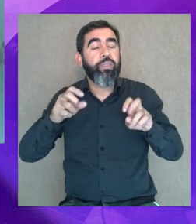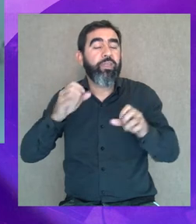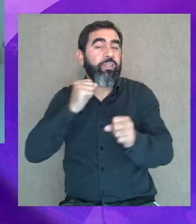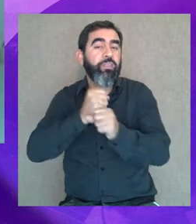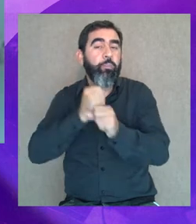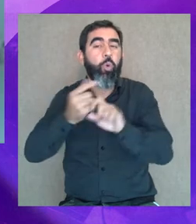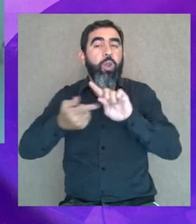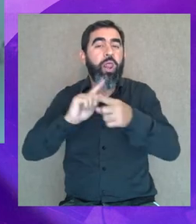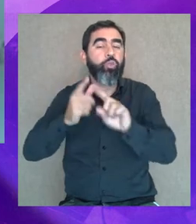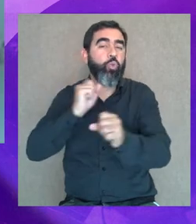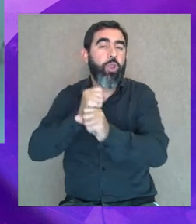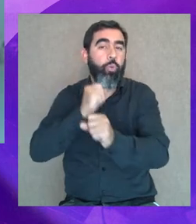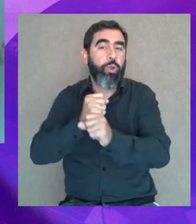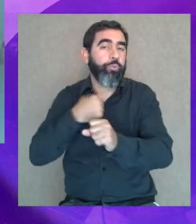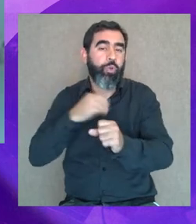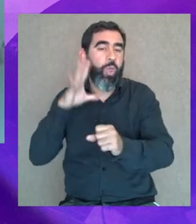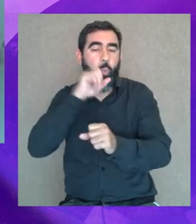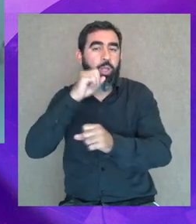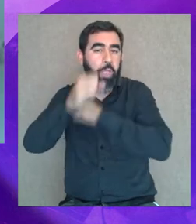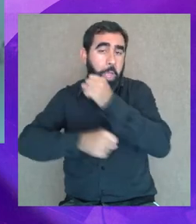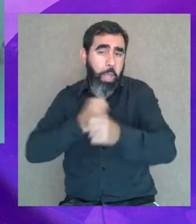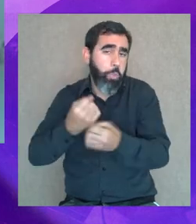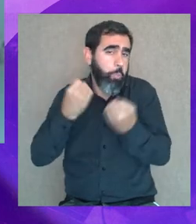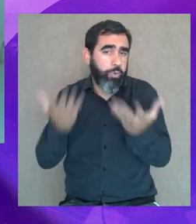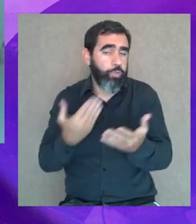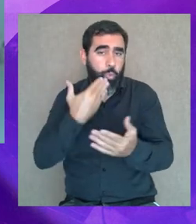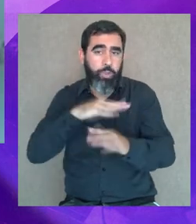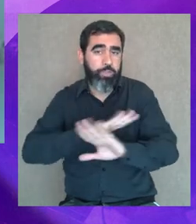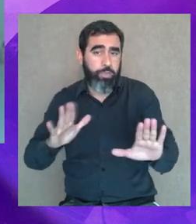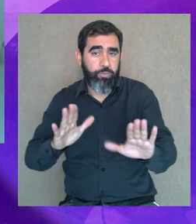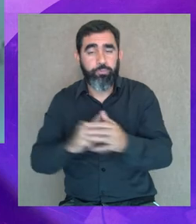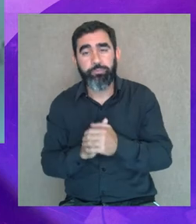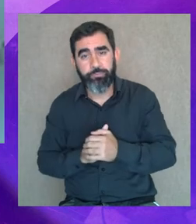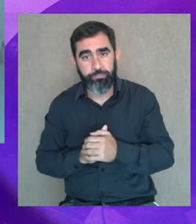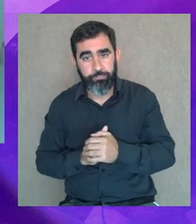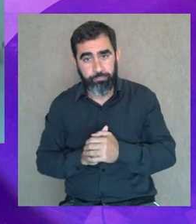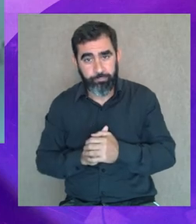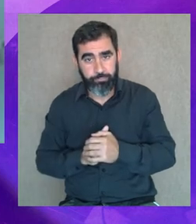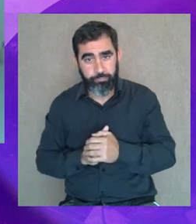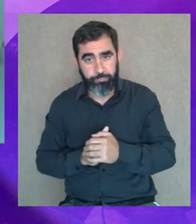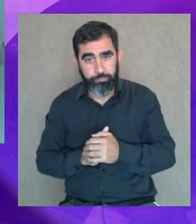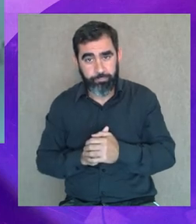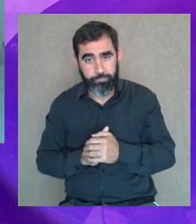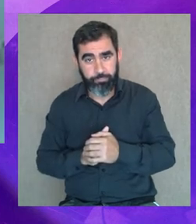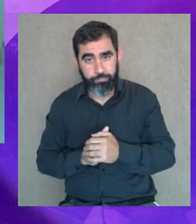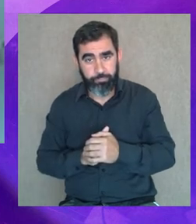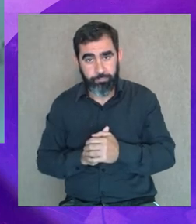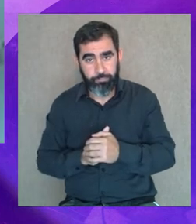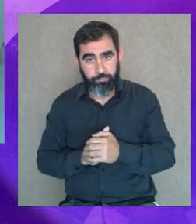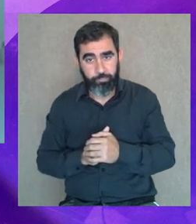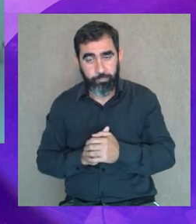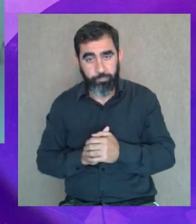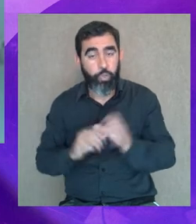razonamiento laboral porque yo lo había podido soportar tantos años entonces no era una figura más madura era simplemente